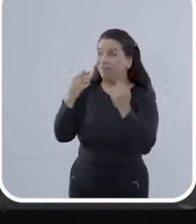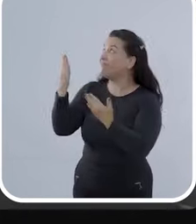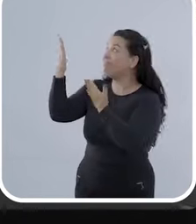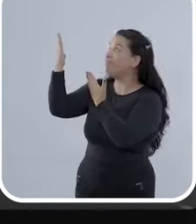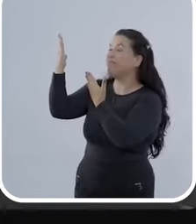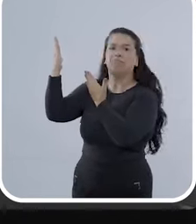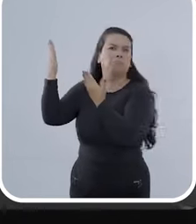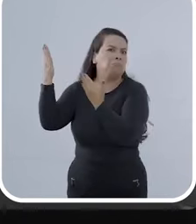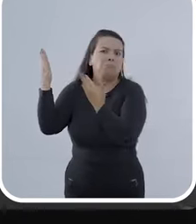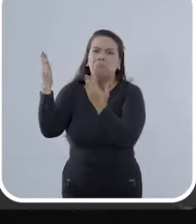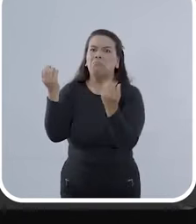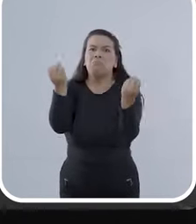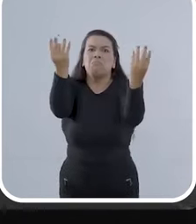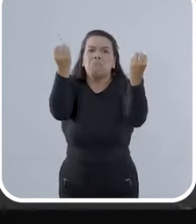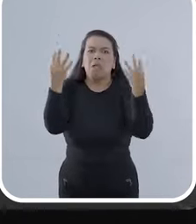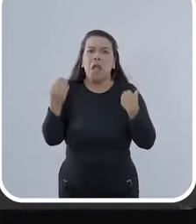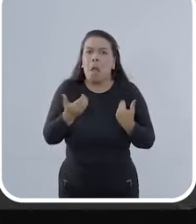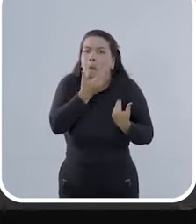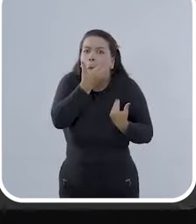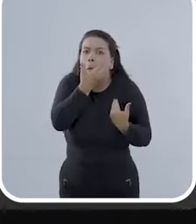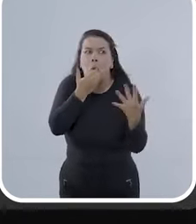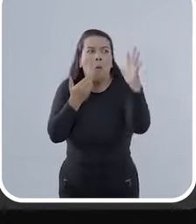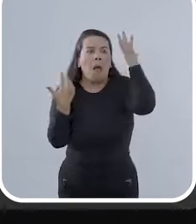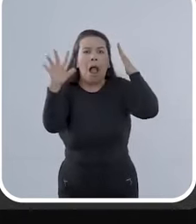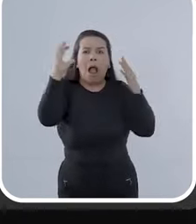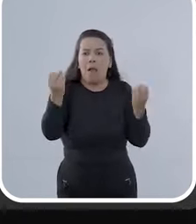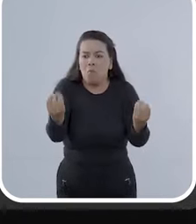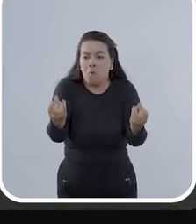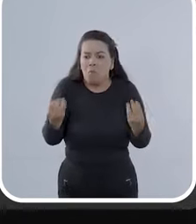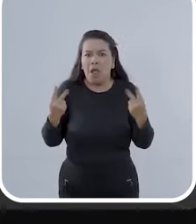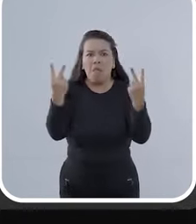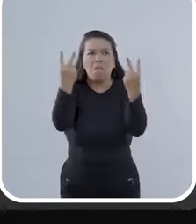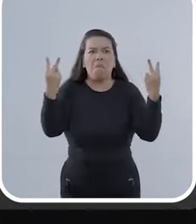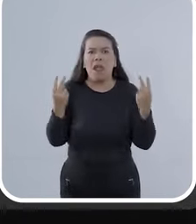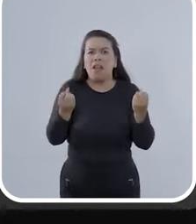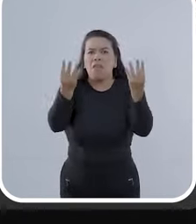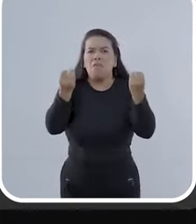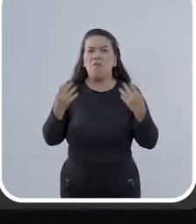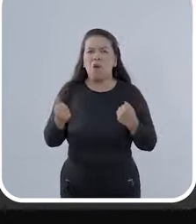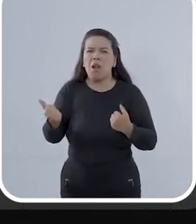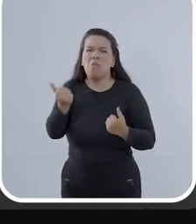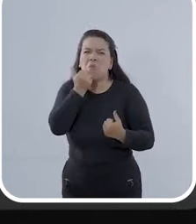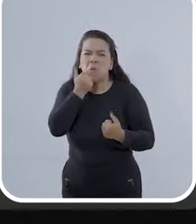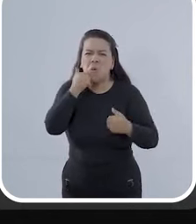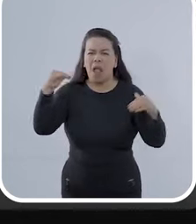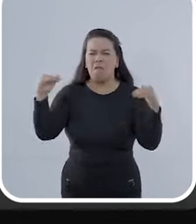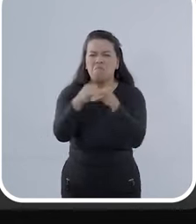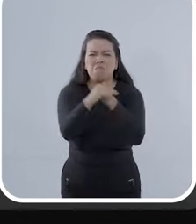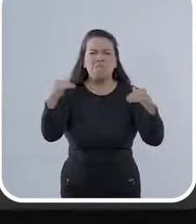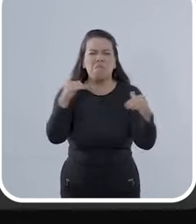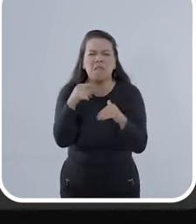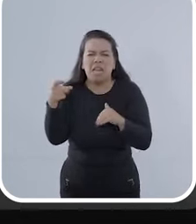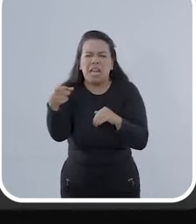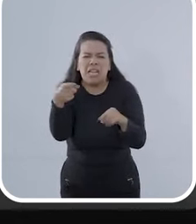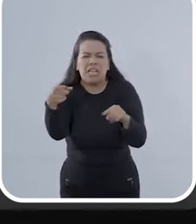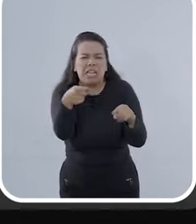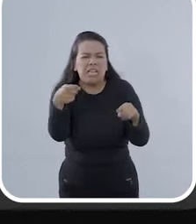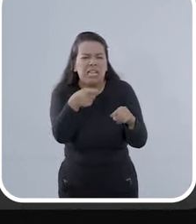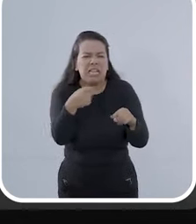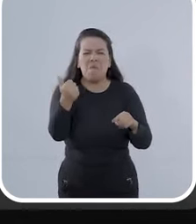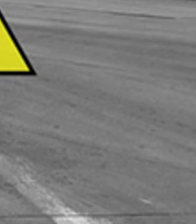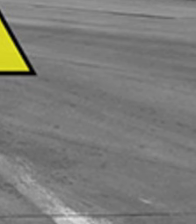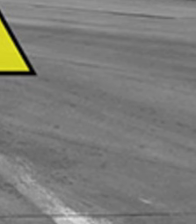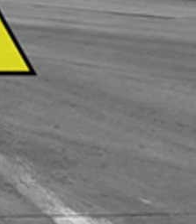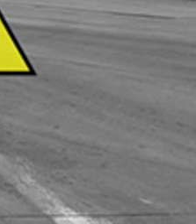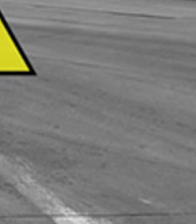de ejes verdes y de ecosistemas cercanos, donde prevalecen solo superficies duras. Y por último, desde el punto de vista social,